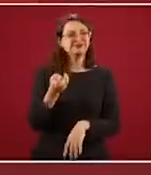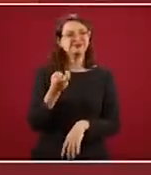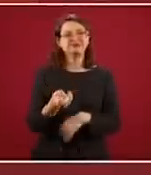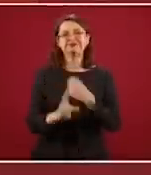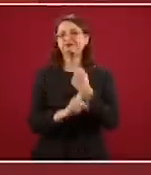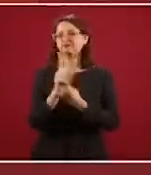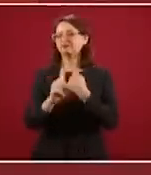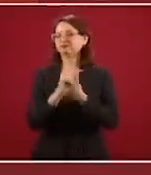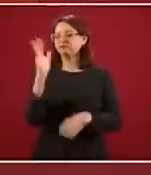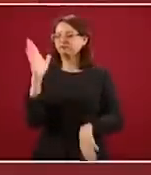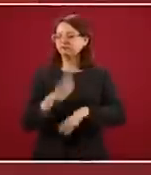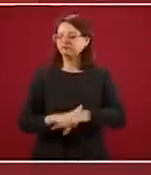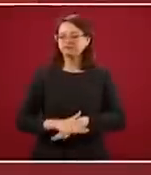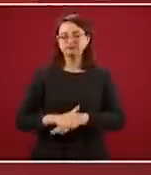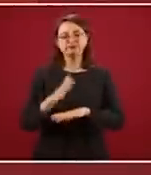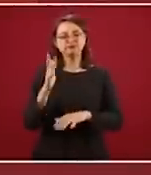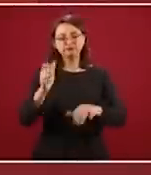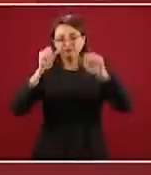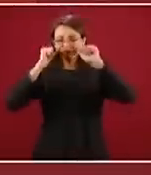nos ocupa.